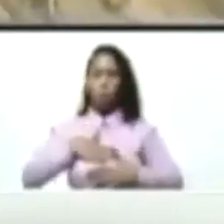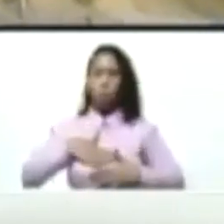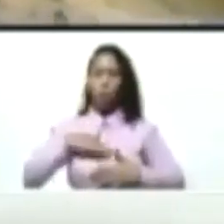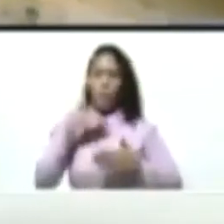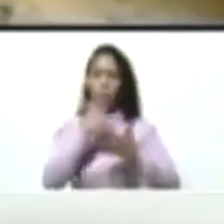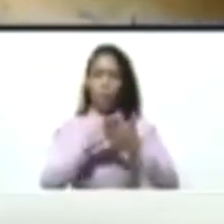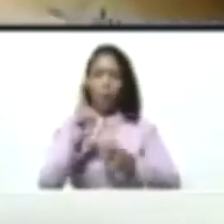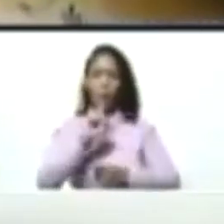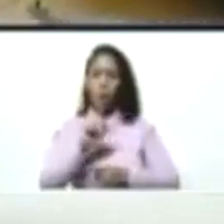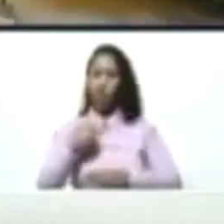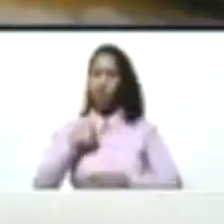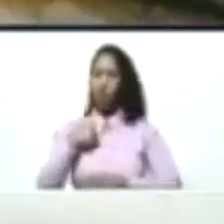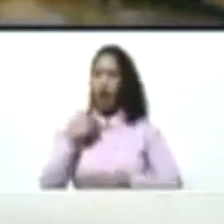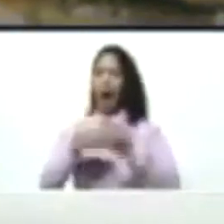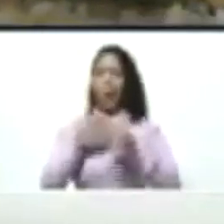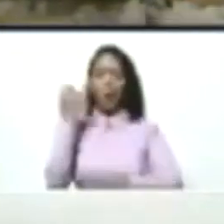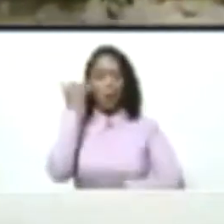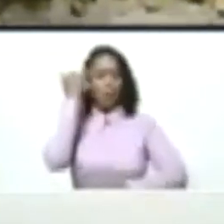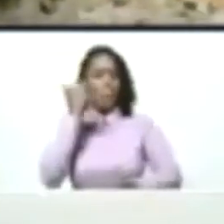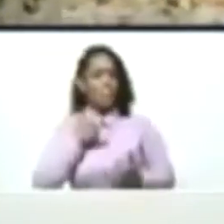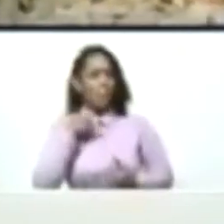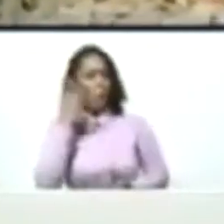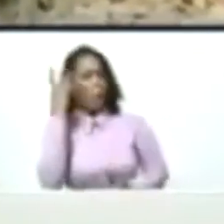la agenda de hago lo que se me ocurre.